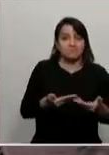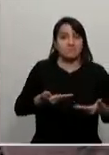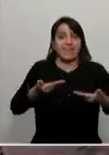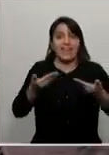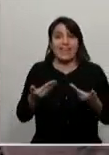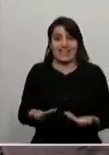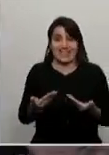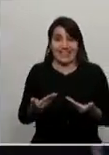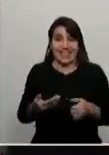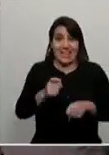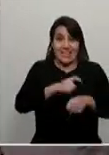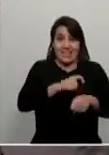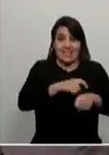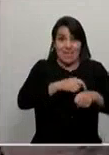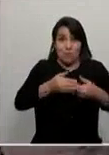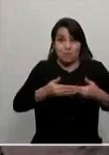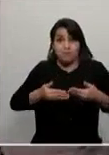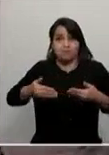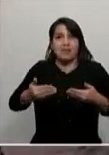¿no?